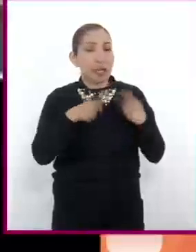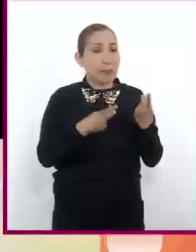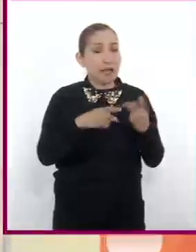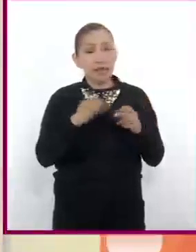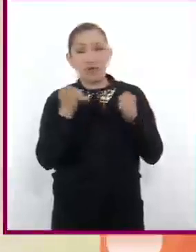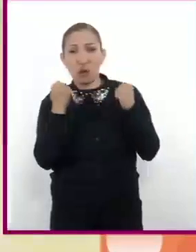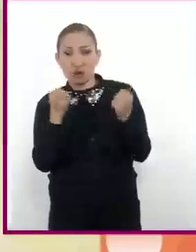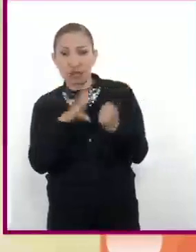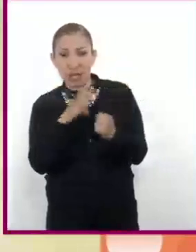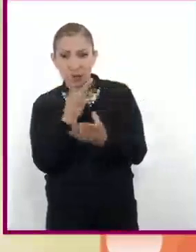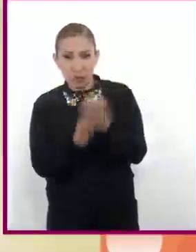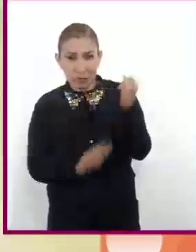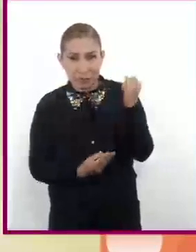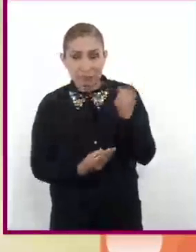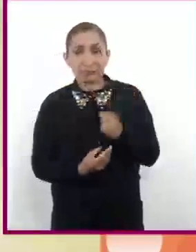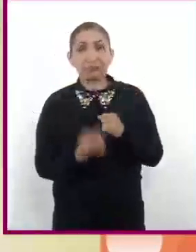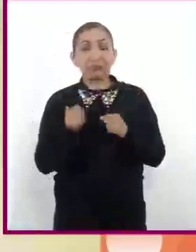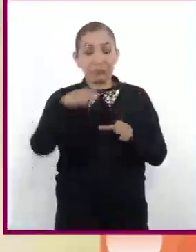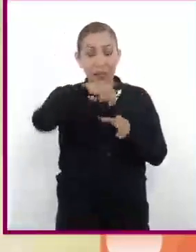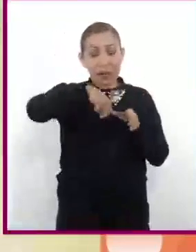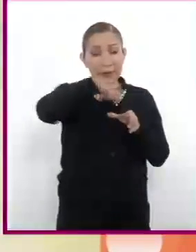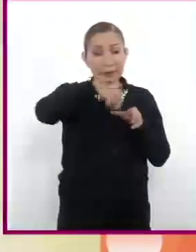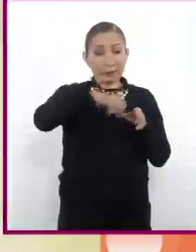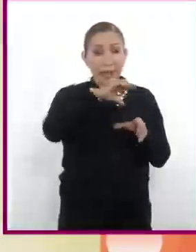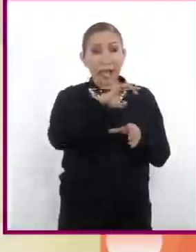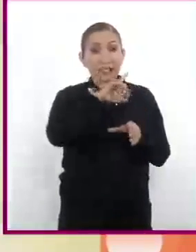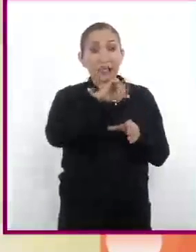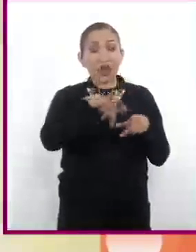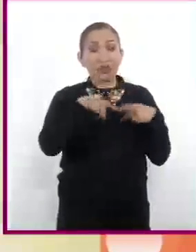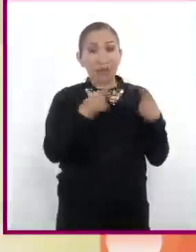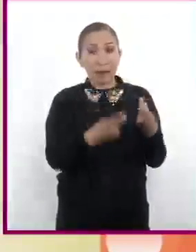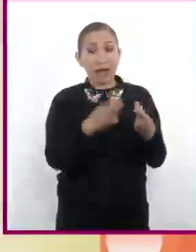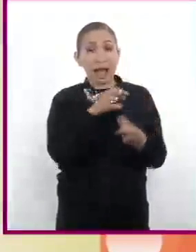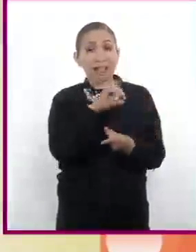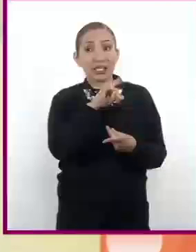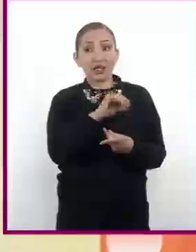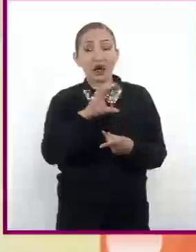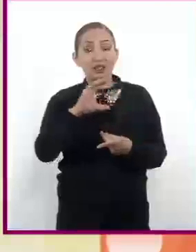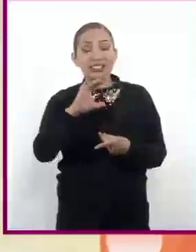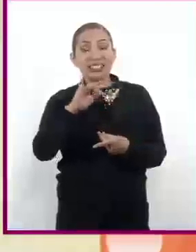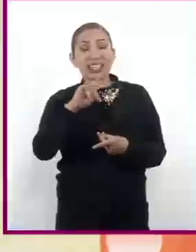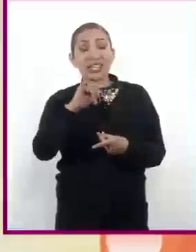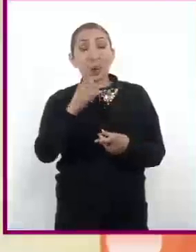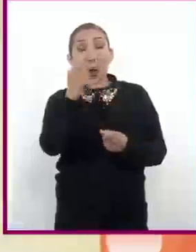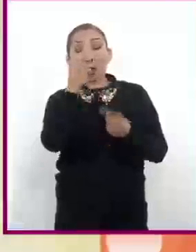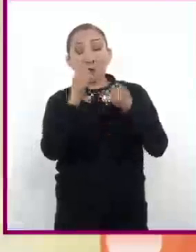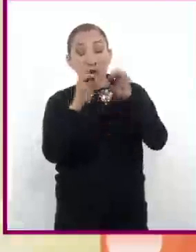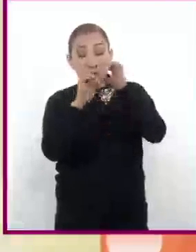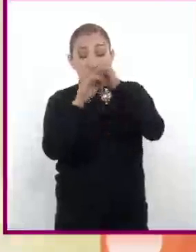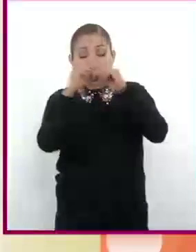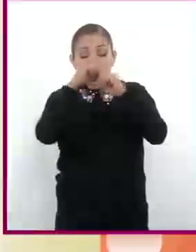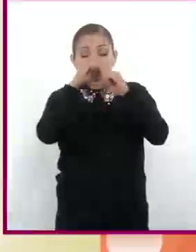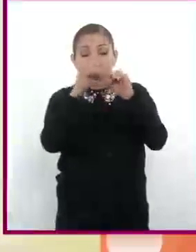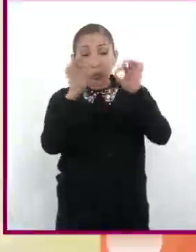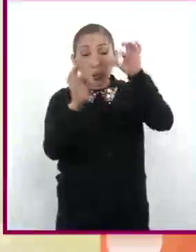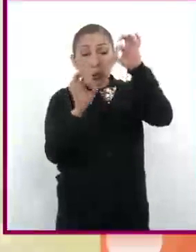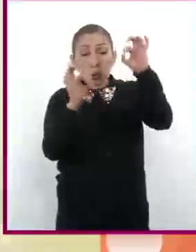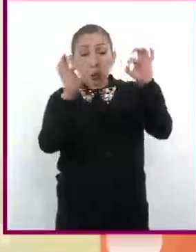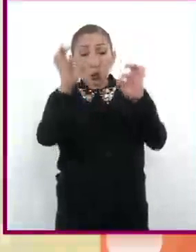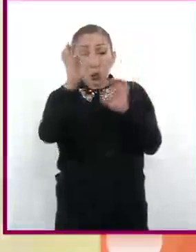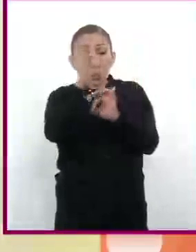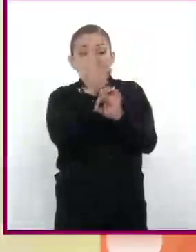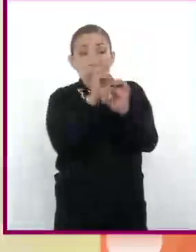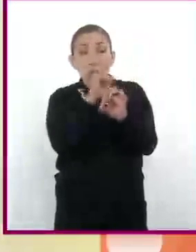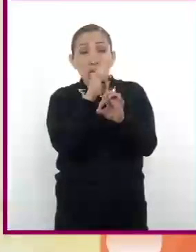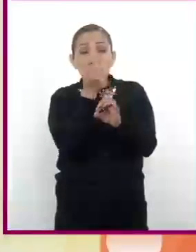débiles. En la disolución de un ácido débil, como el ácido cítrico, solo algunas de las moléculas de la sustancia se separarían